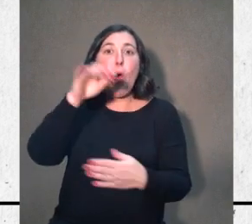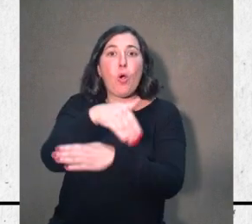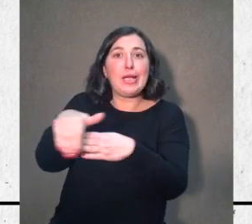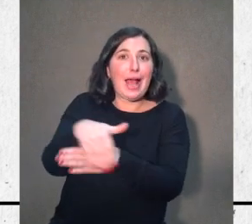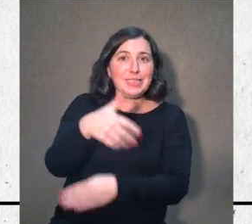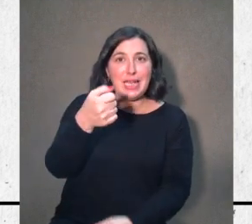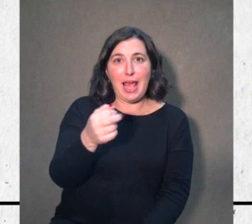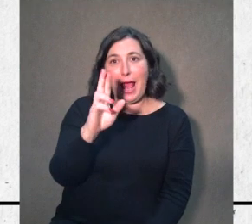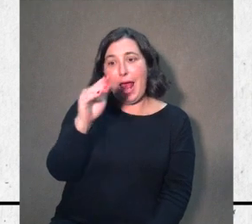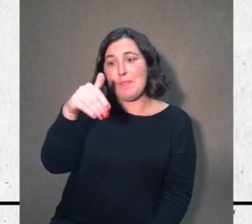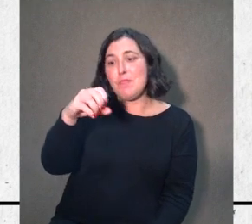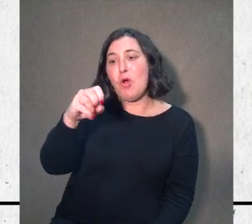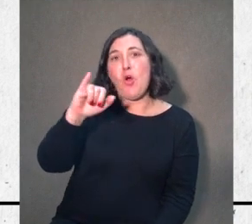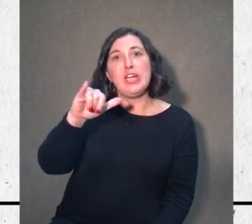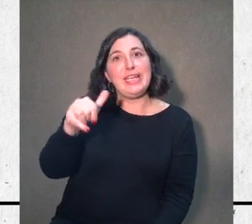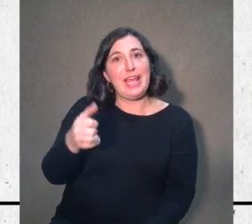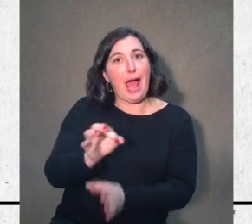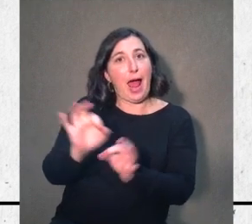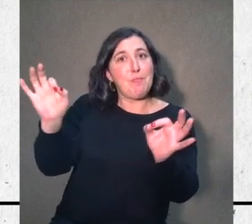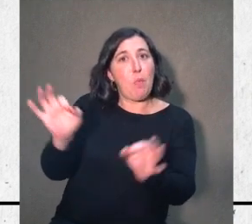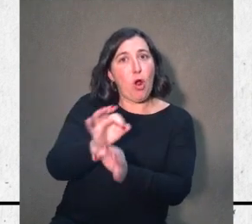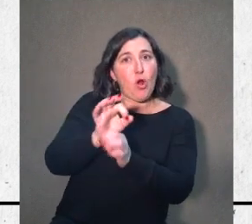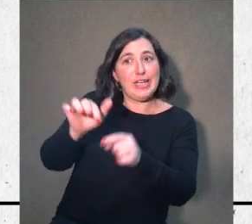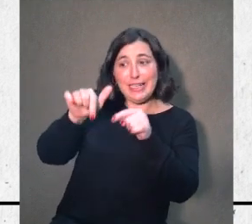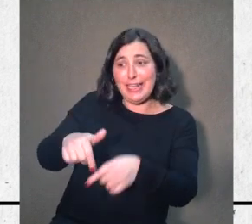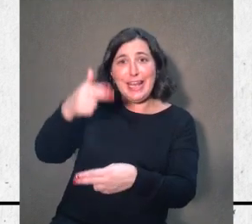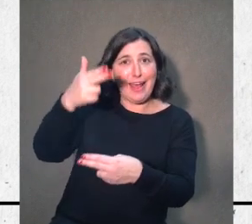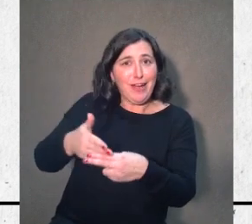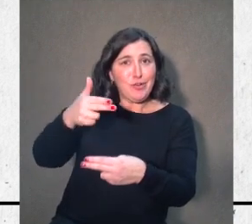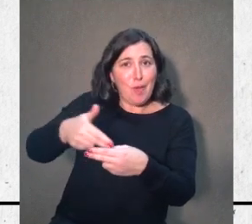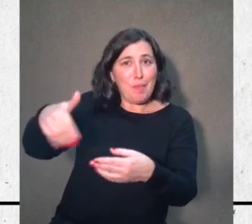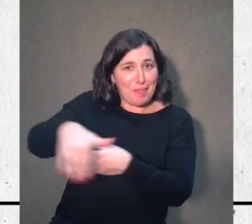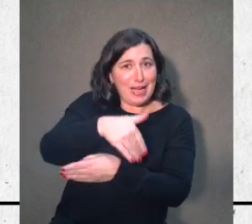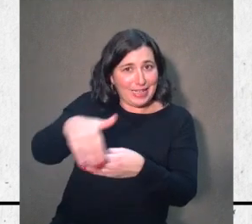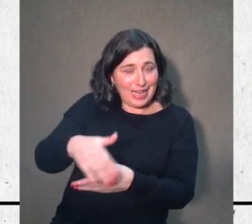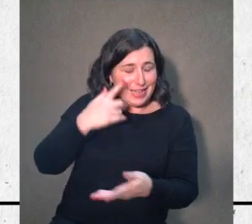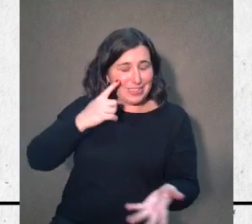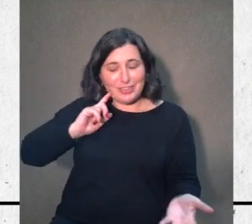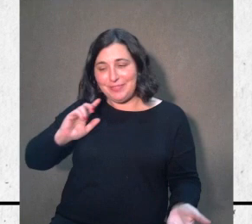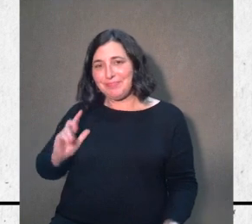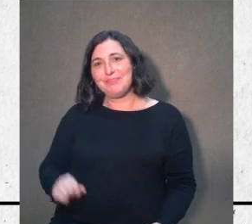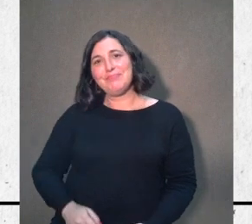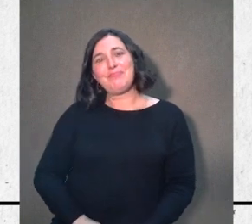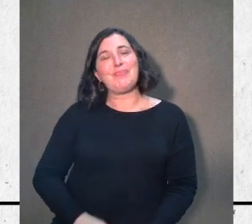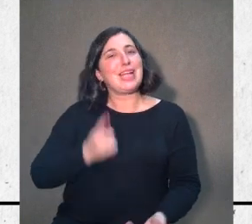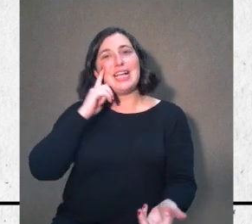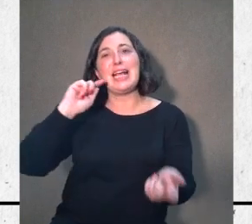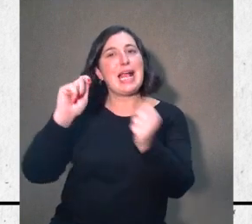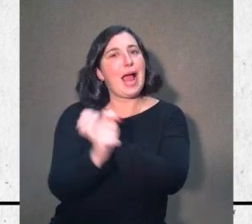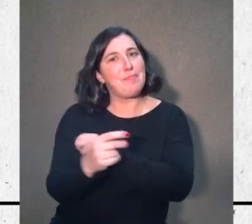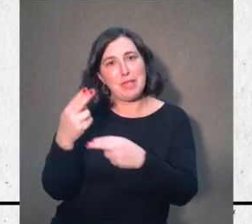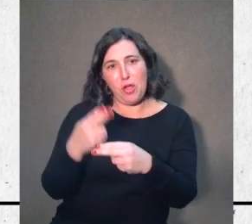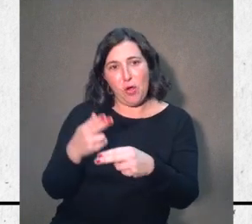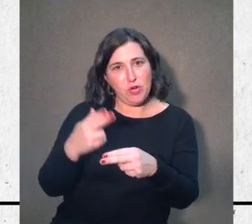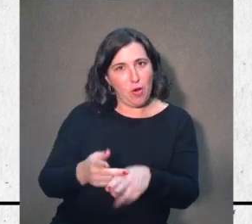calle llevaba ese nombre, Armonía 3106. Ahora se lo cambiaron por el nombre de un médico, así que ya